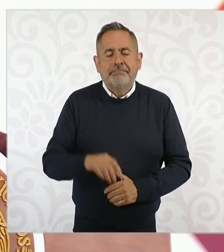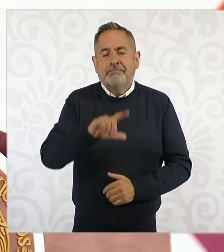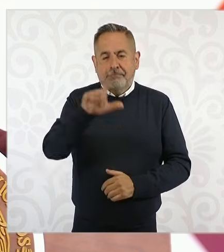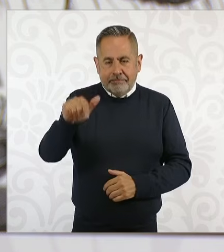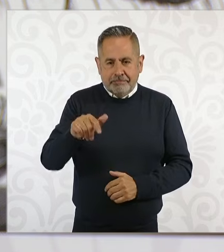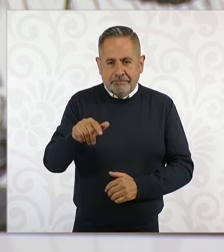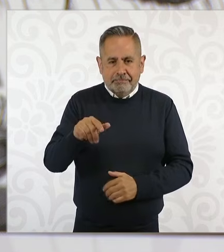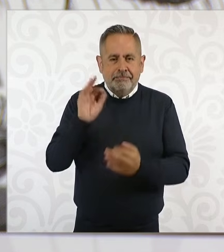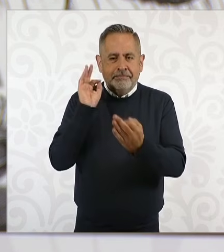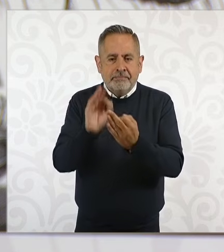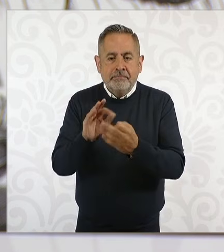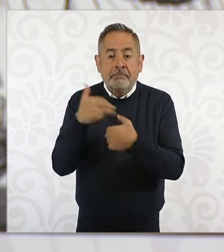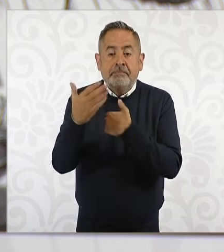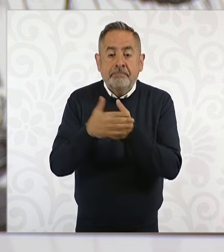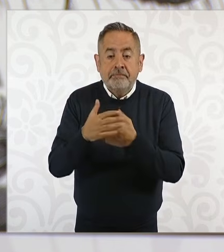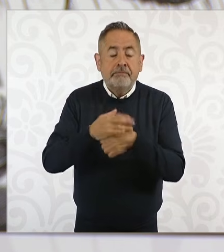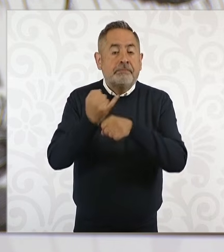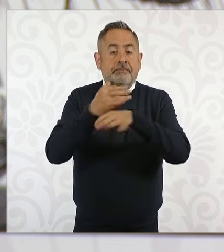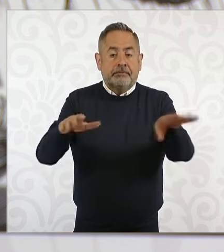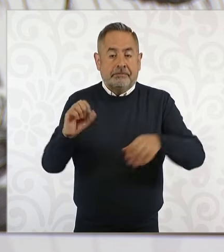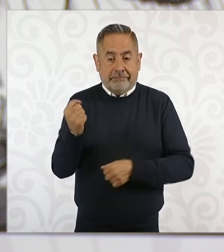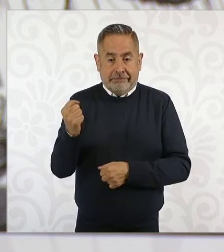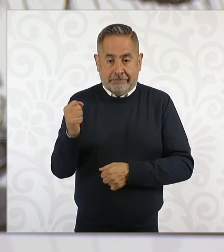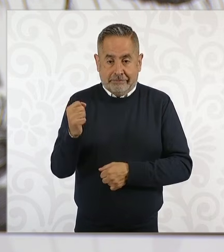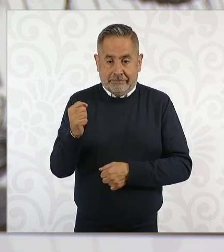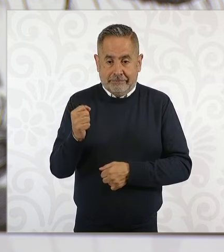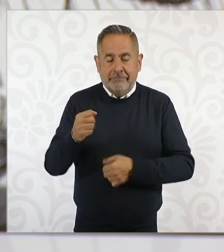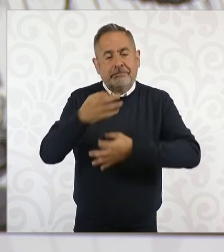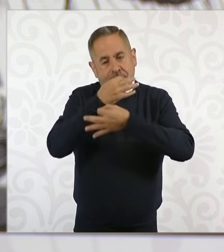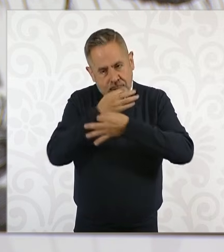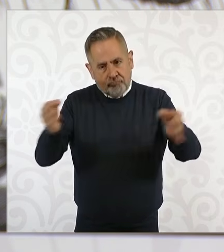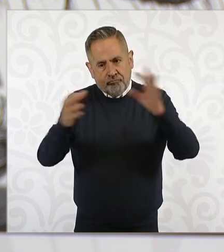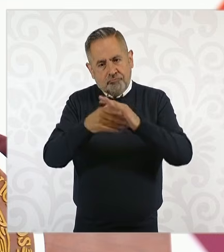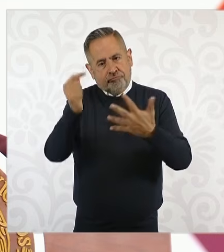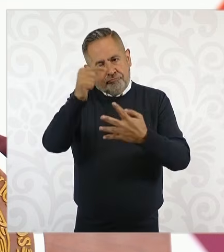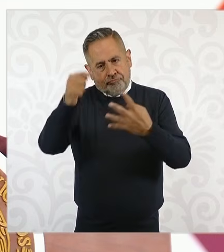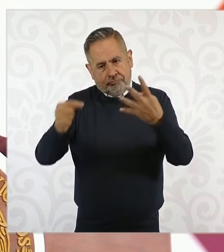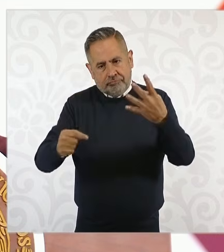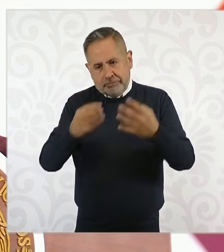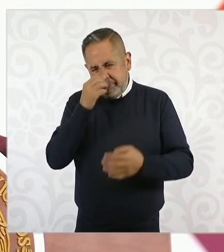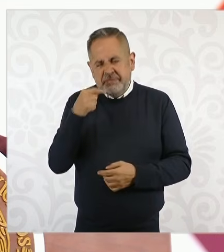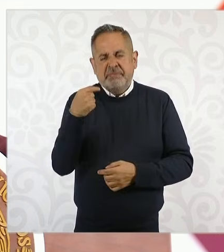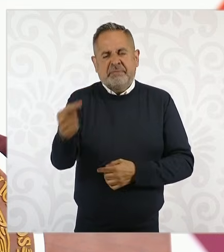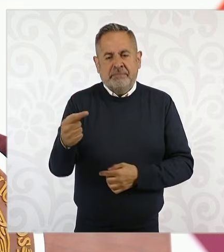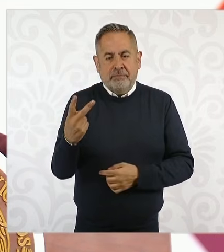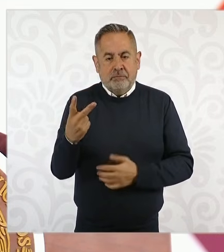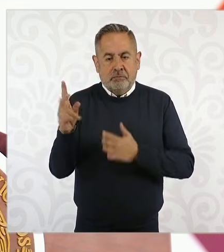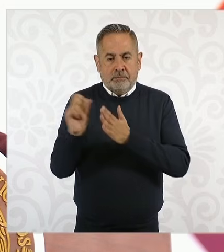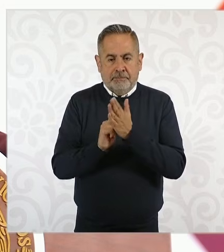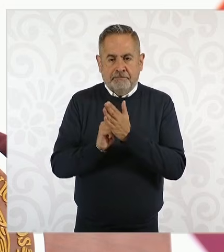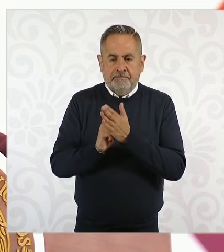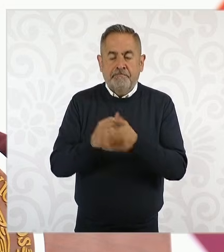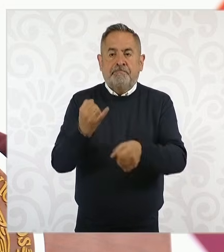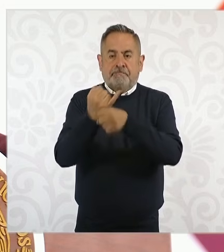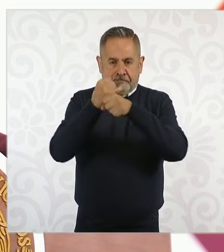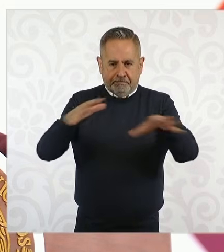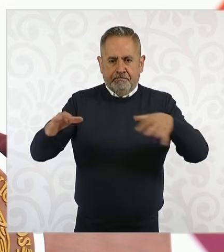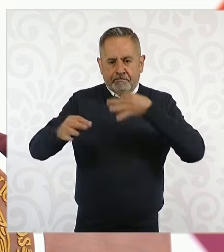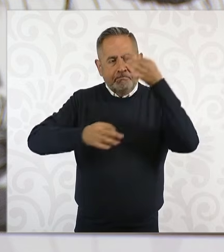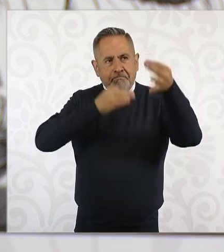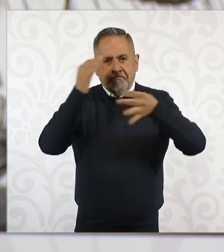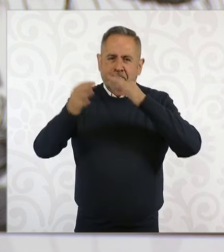Ya nos falta poco para el informe de septiembre. Son 2 meses para el informe de septiembre,